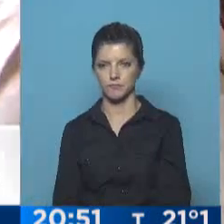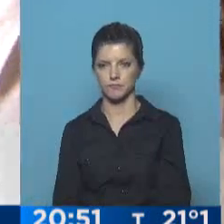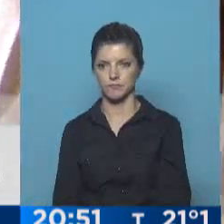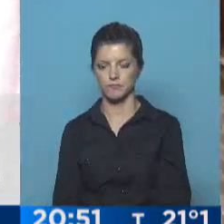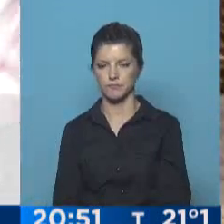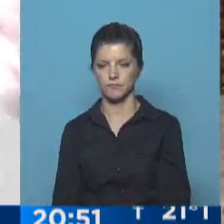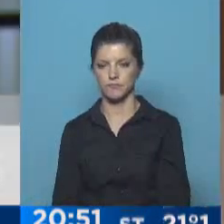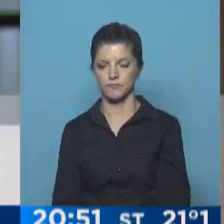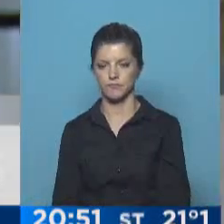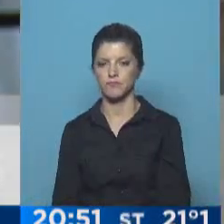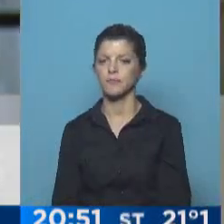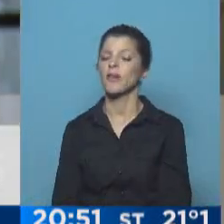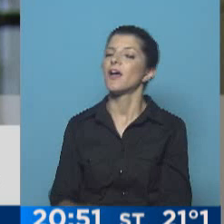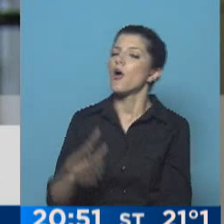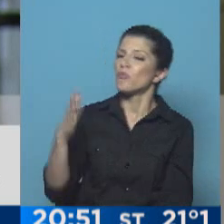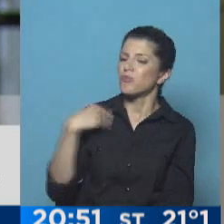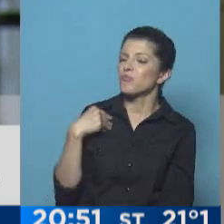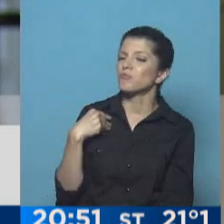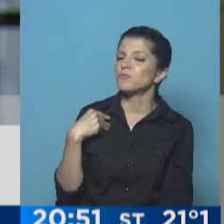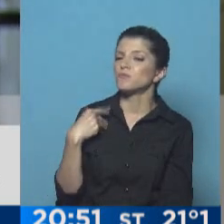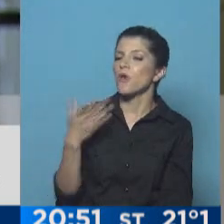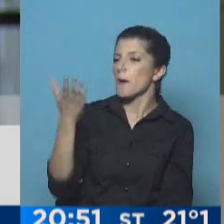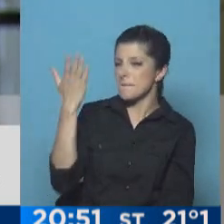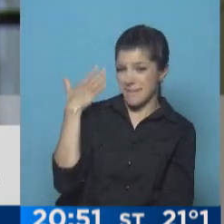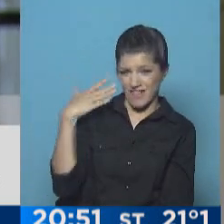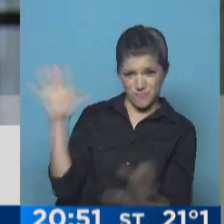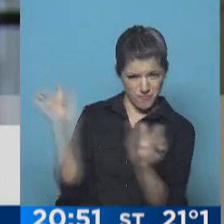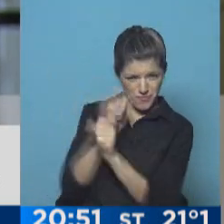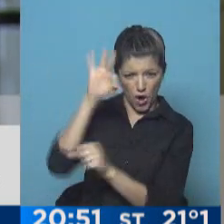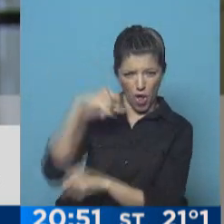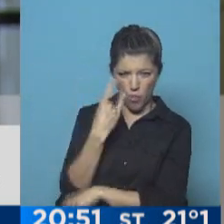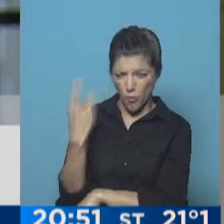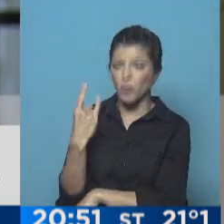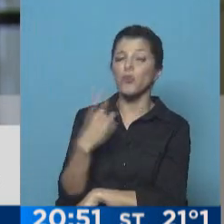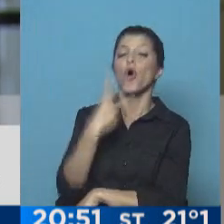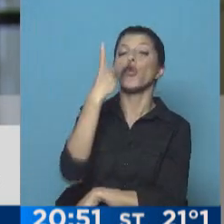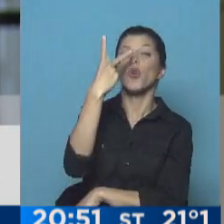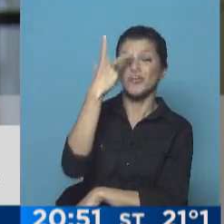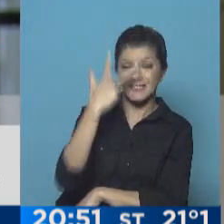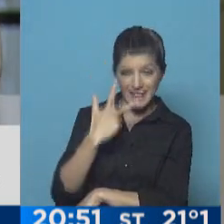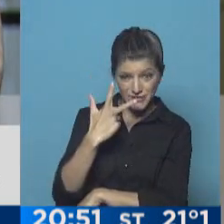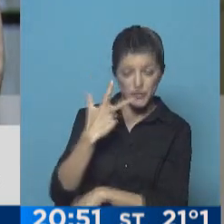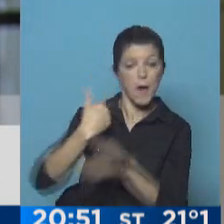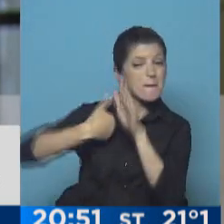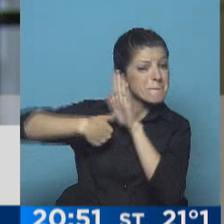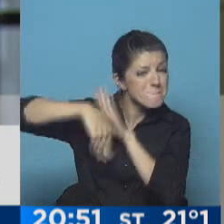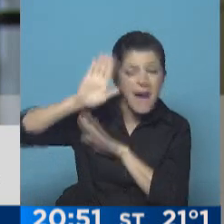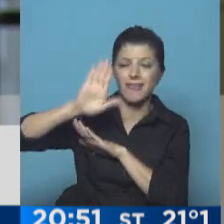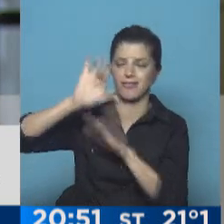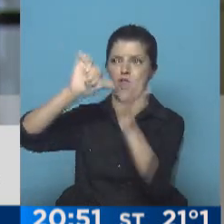cuando cuando más cuando más de dos tercios